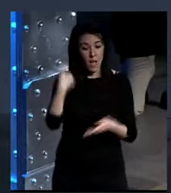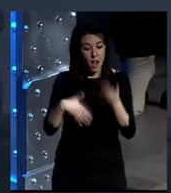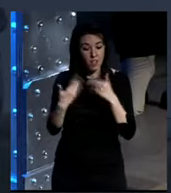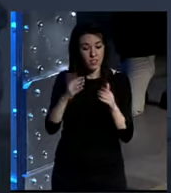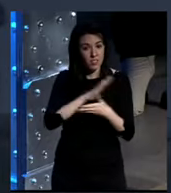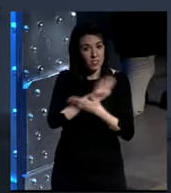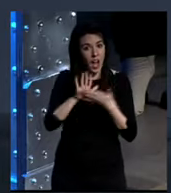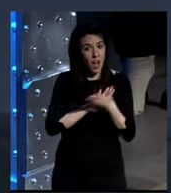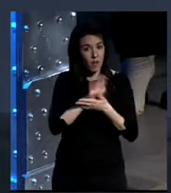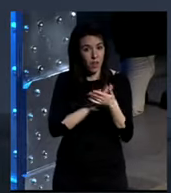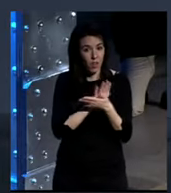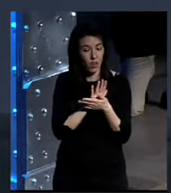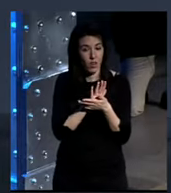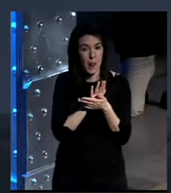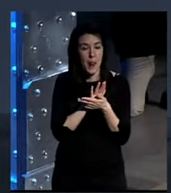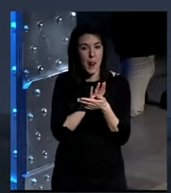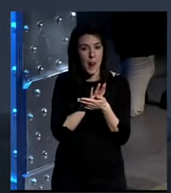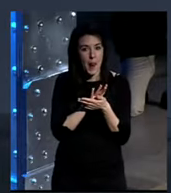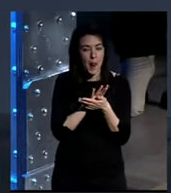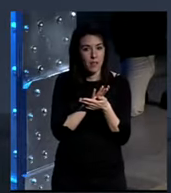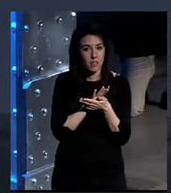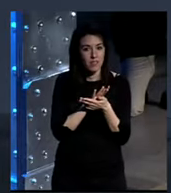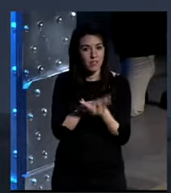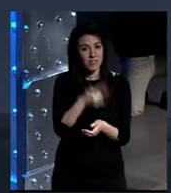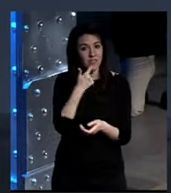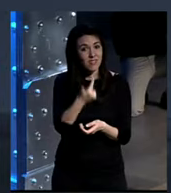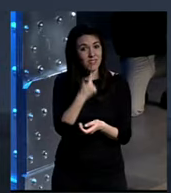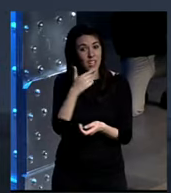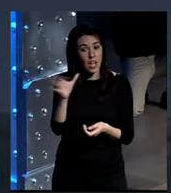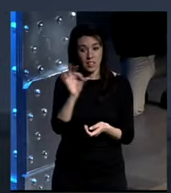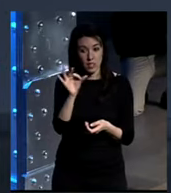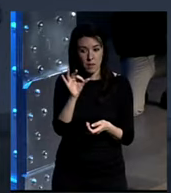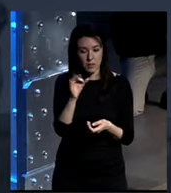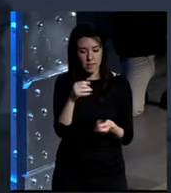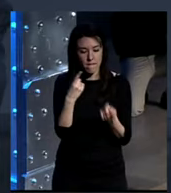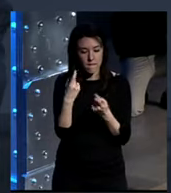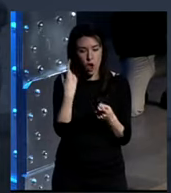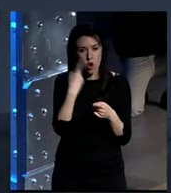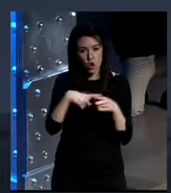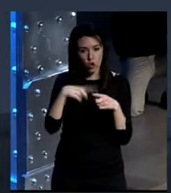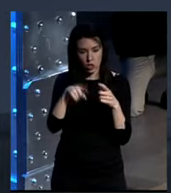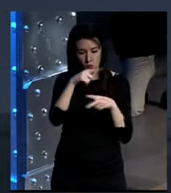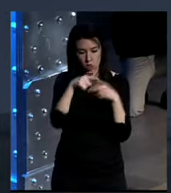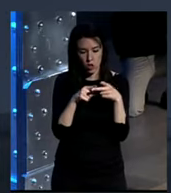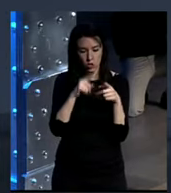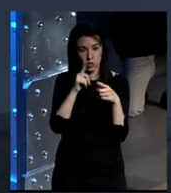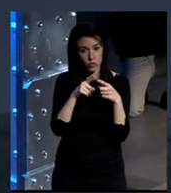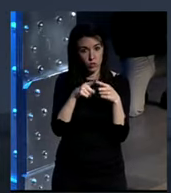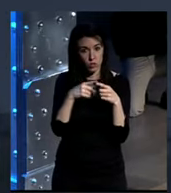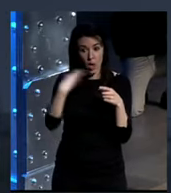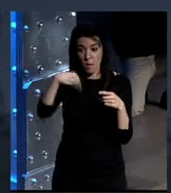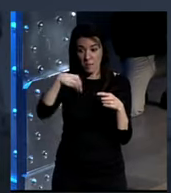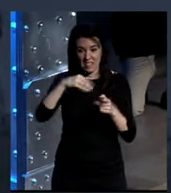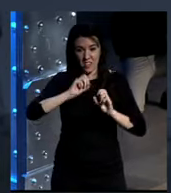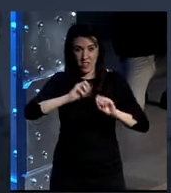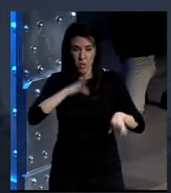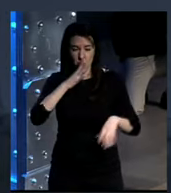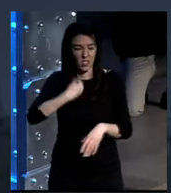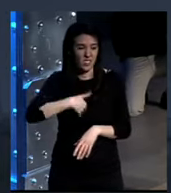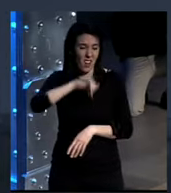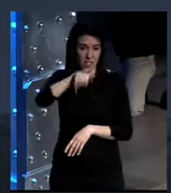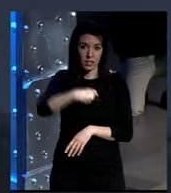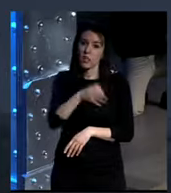decíamos de que Sebastián estaba pendiente de dos cosas. Una, de dejar de ser presidente porque ya estaba